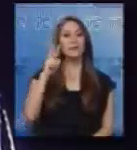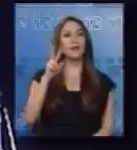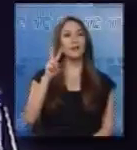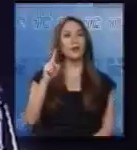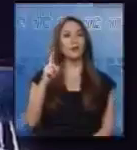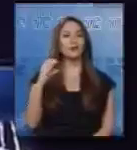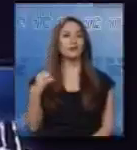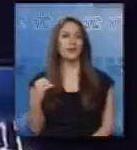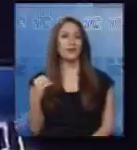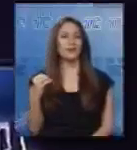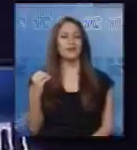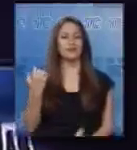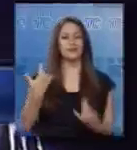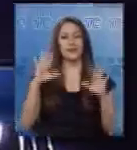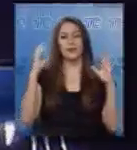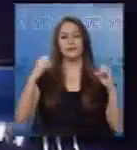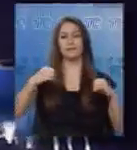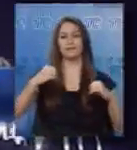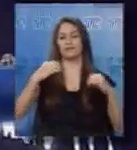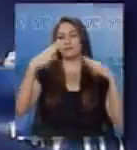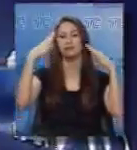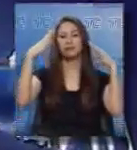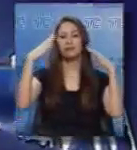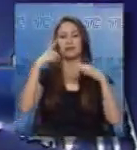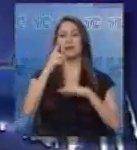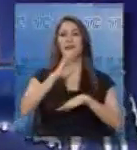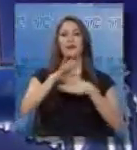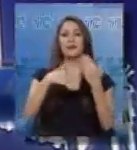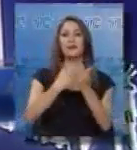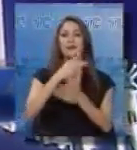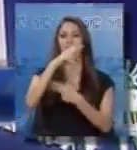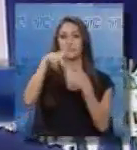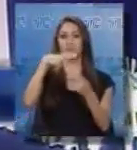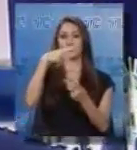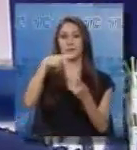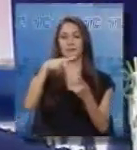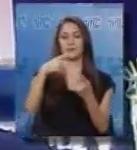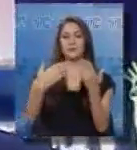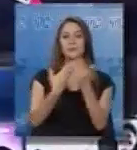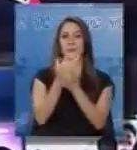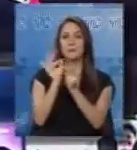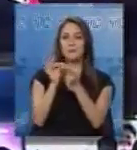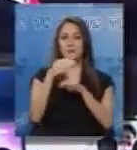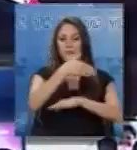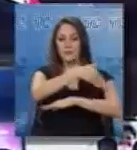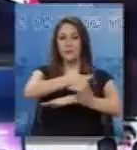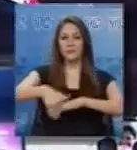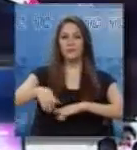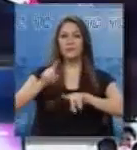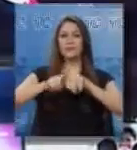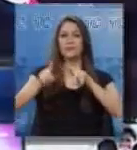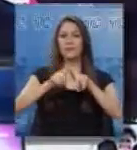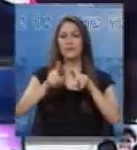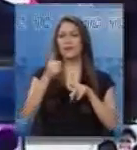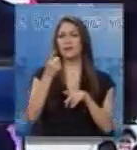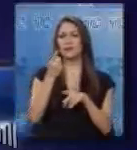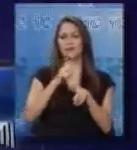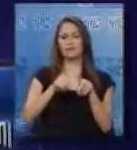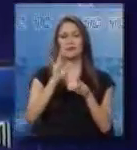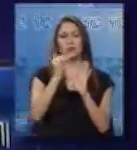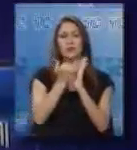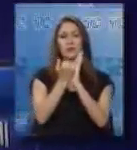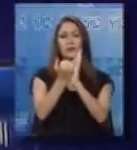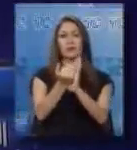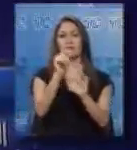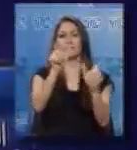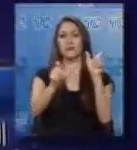Luego de este conteo se encendió la fiesta en la Avenida de la República, en la sede de la prefectura, que por primera vez adornan la calle con originales decoraciones que resaltan la identidad